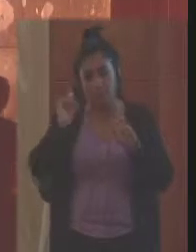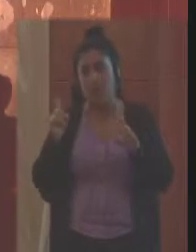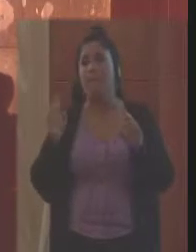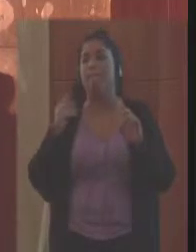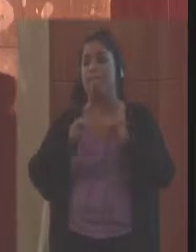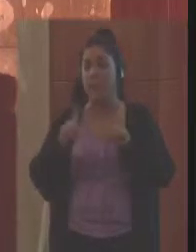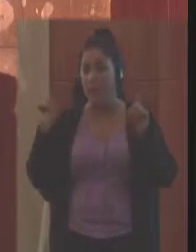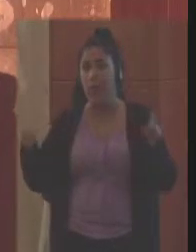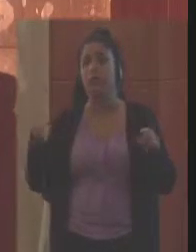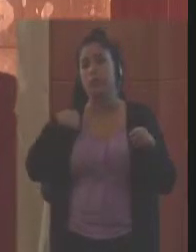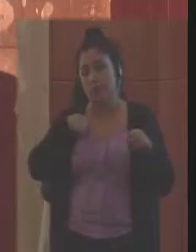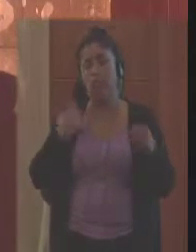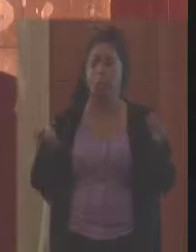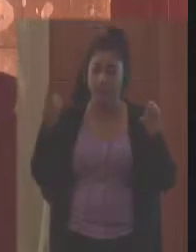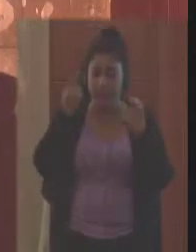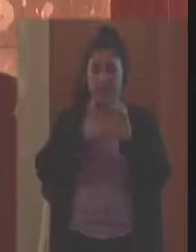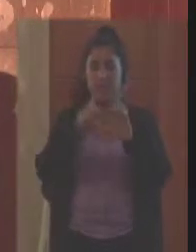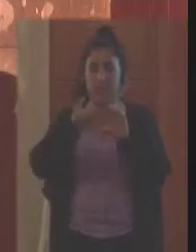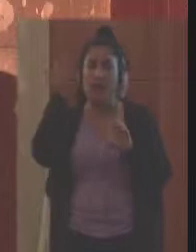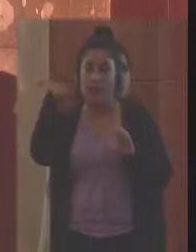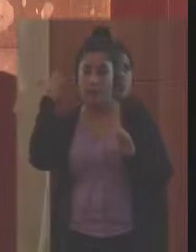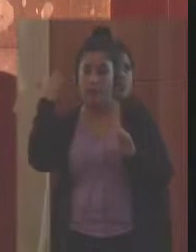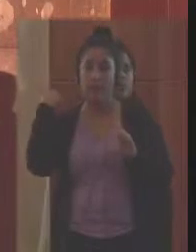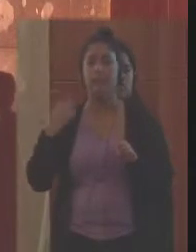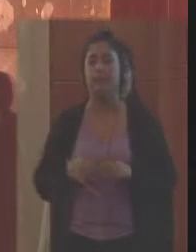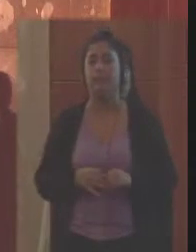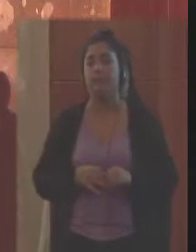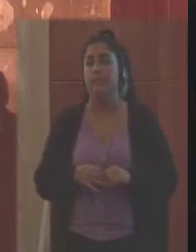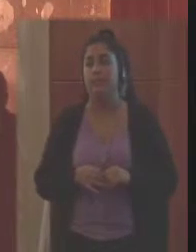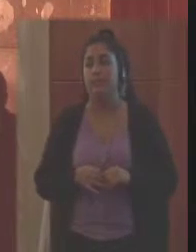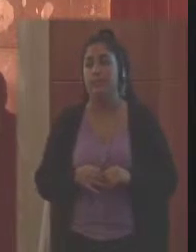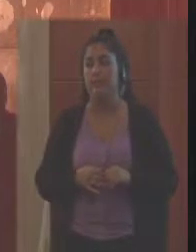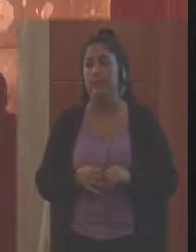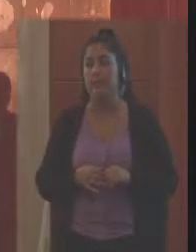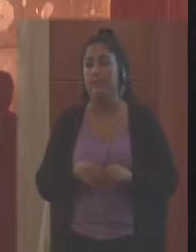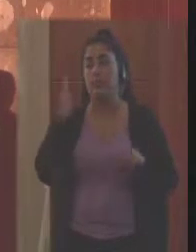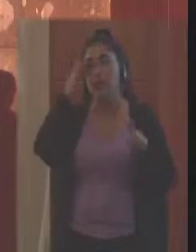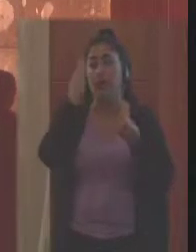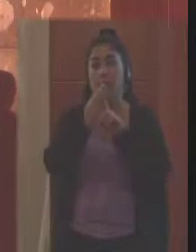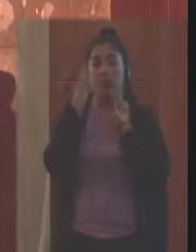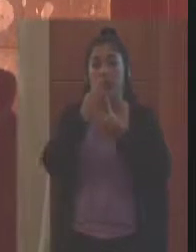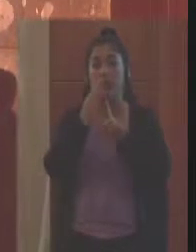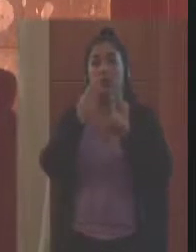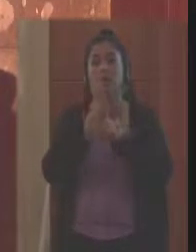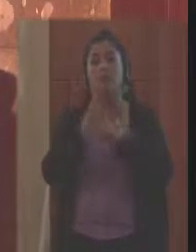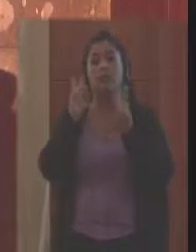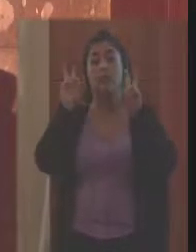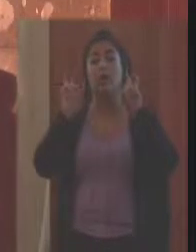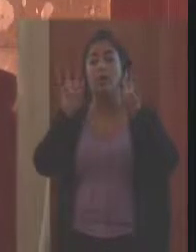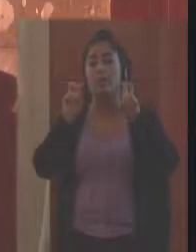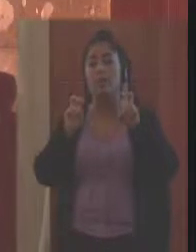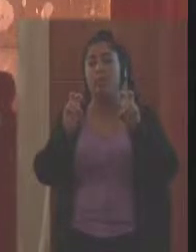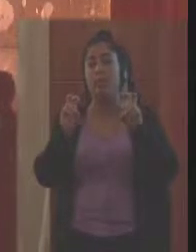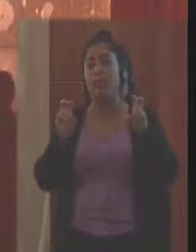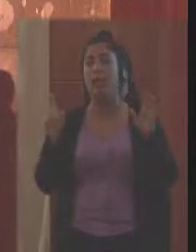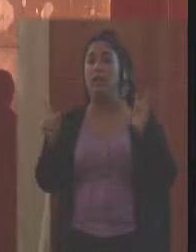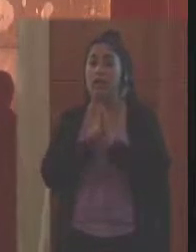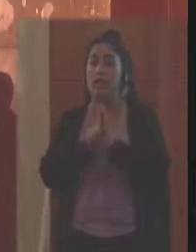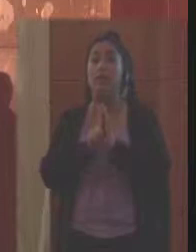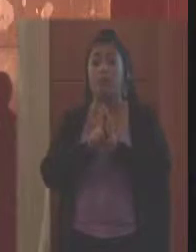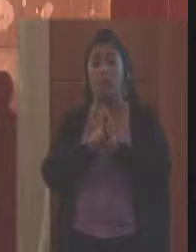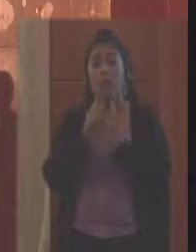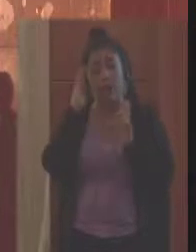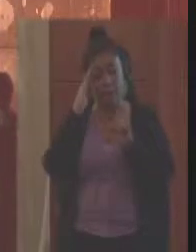sí he estado en ese esquema y nos sentamos a hablar en las comisiones respectivas para que el tema se abordara y fuera sancionada una ley